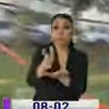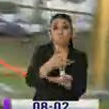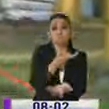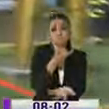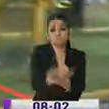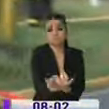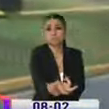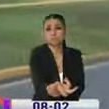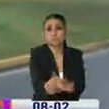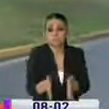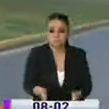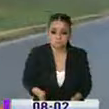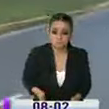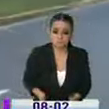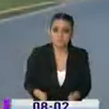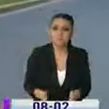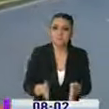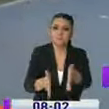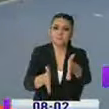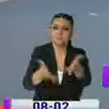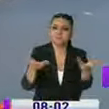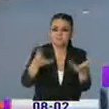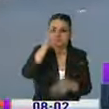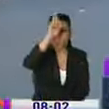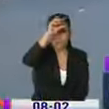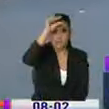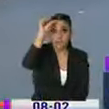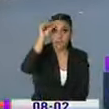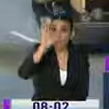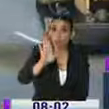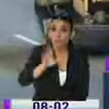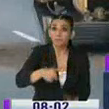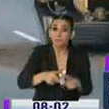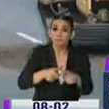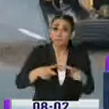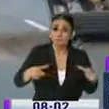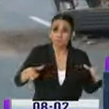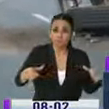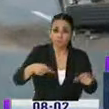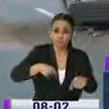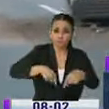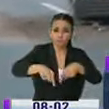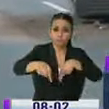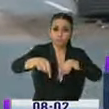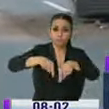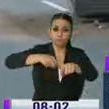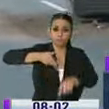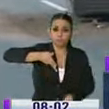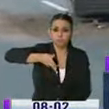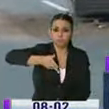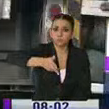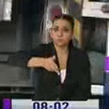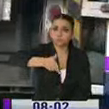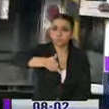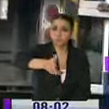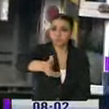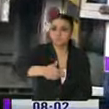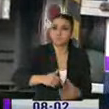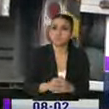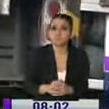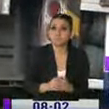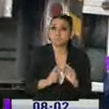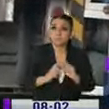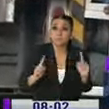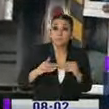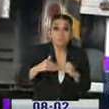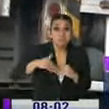se registró sobre la autopista General Rumiñahui, mientras el pesado vehículo circulaba en sentido oriente-occidente. Lo que más alarmó